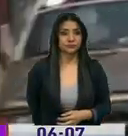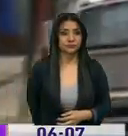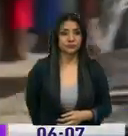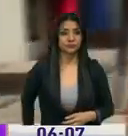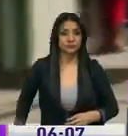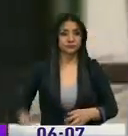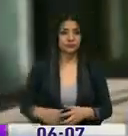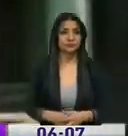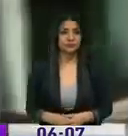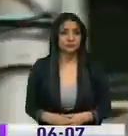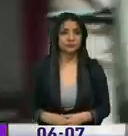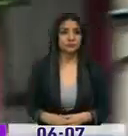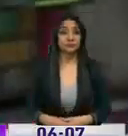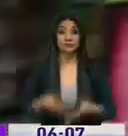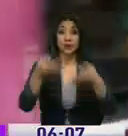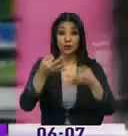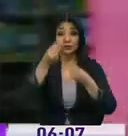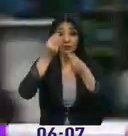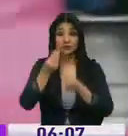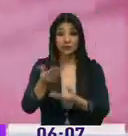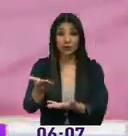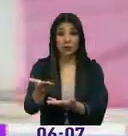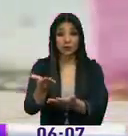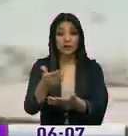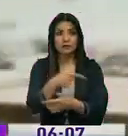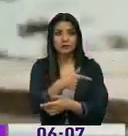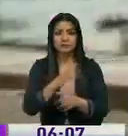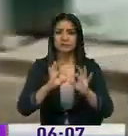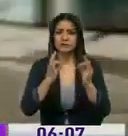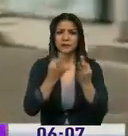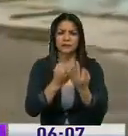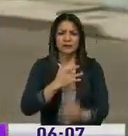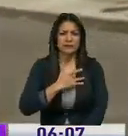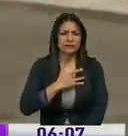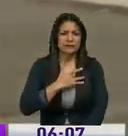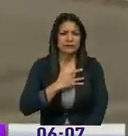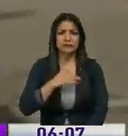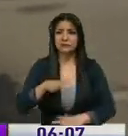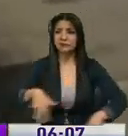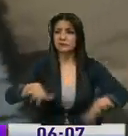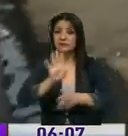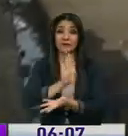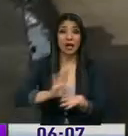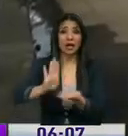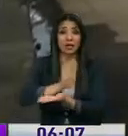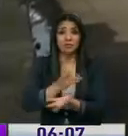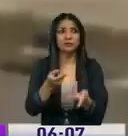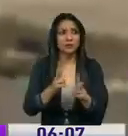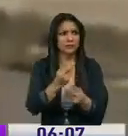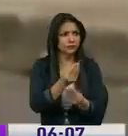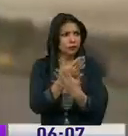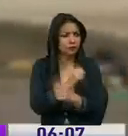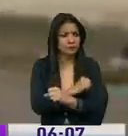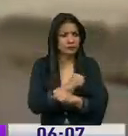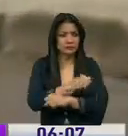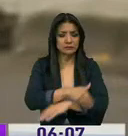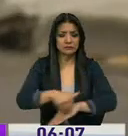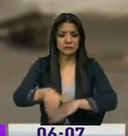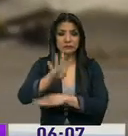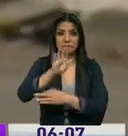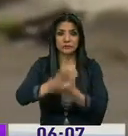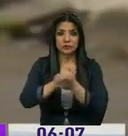Apenas trascendió el execrable hecho, la indignación había calado en todo el vecindario de las calles 4 de noviembre y Gallegos